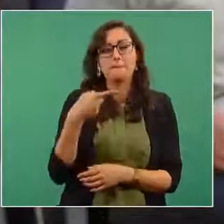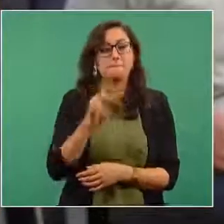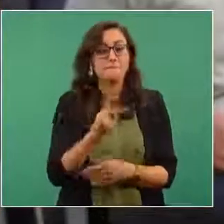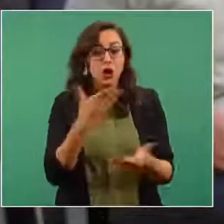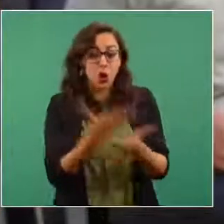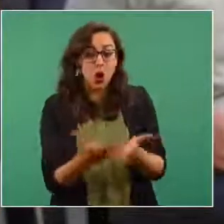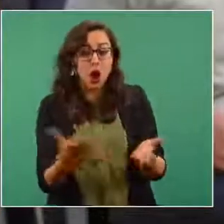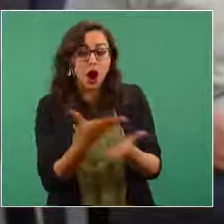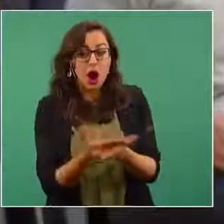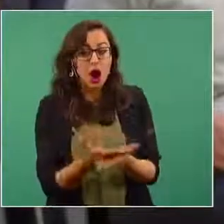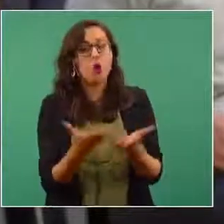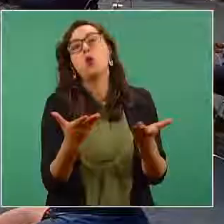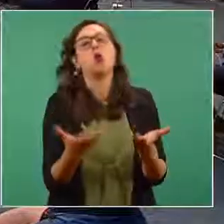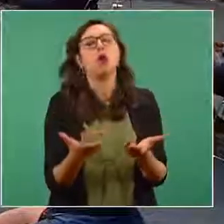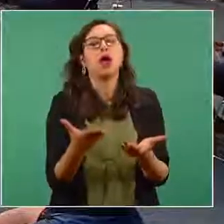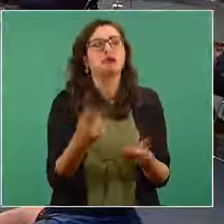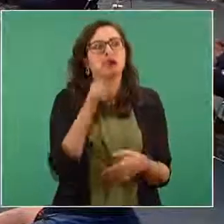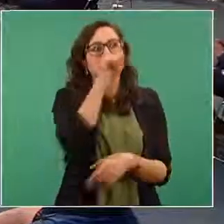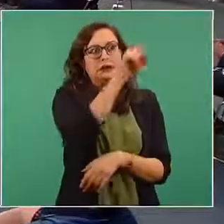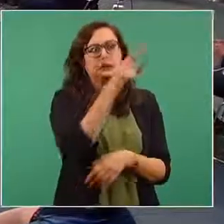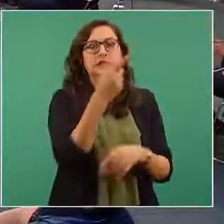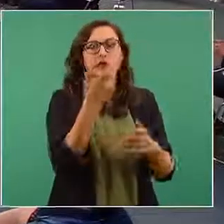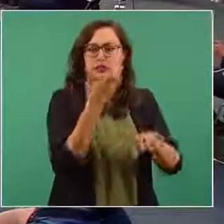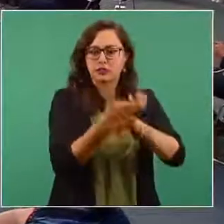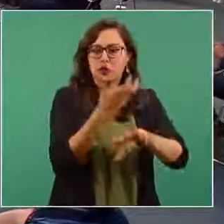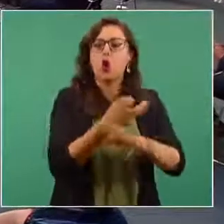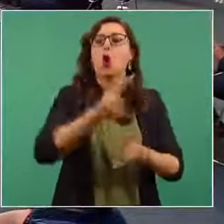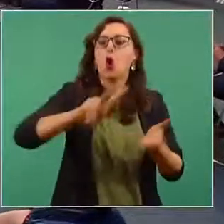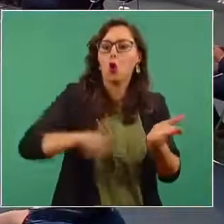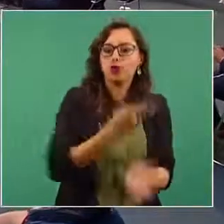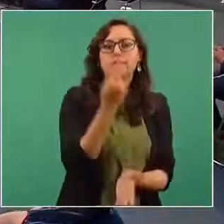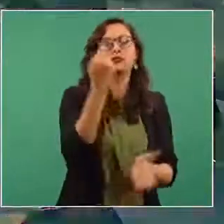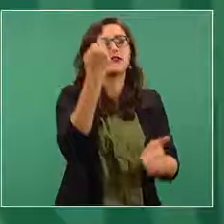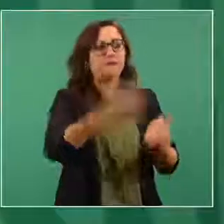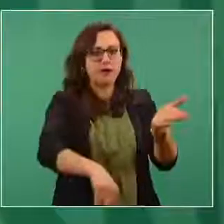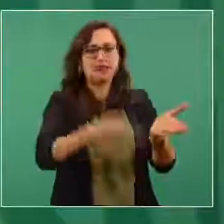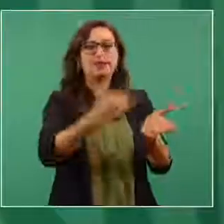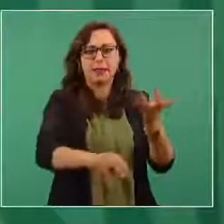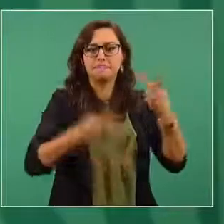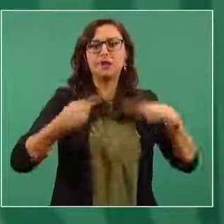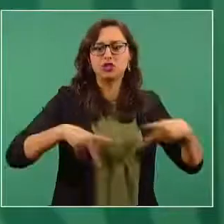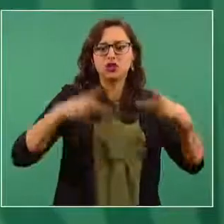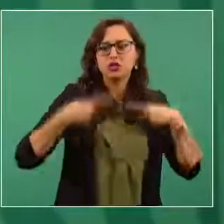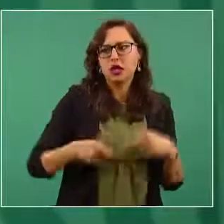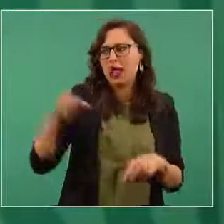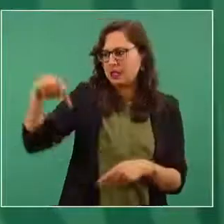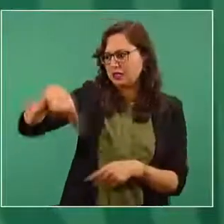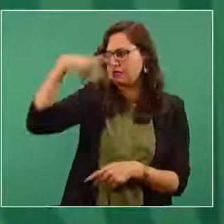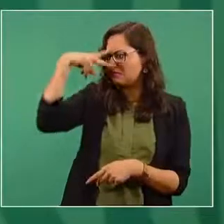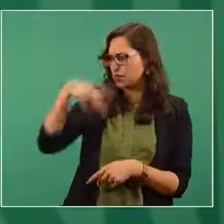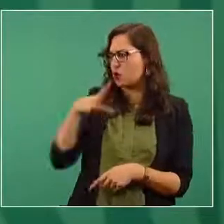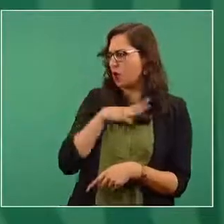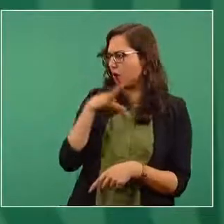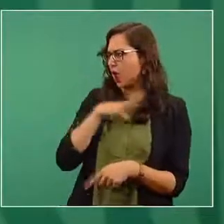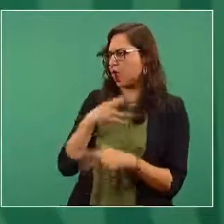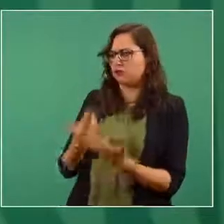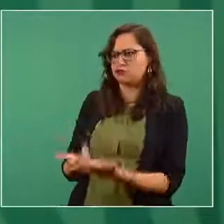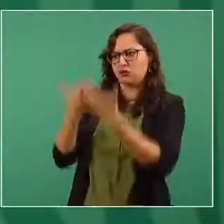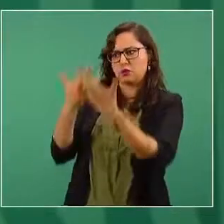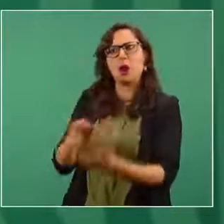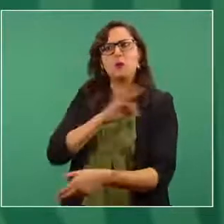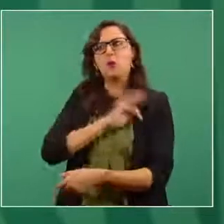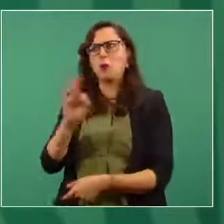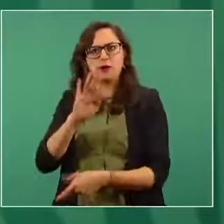trabajadores. ¿Qué le dijo el presidente Biden? Hablamos de eso, sí. Yo expuse sobre ese tema que se haga un